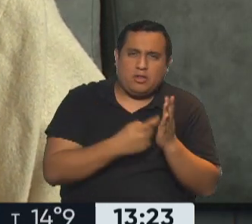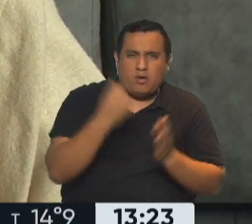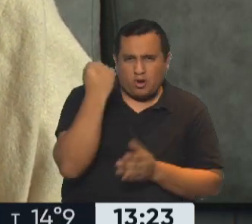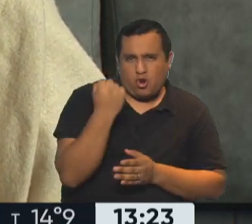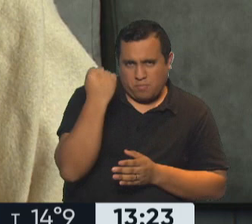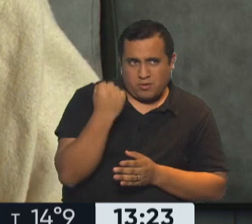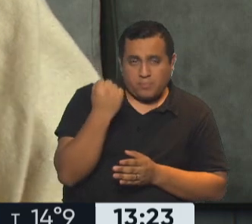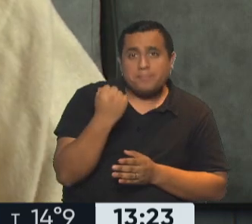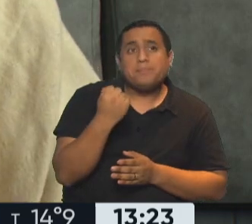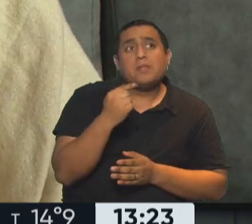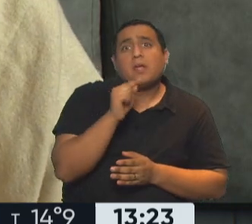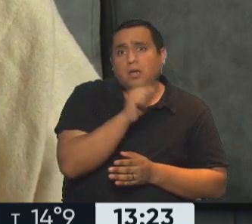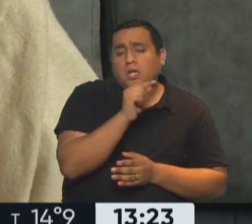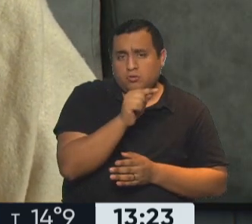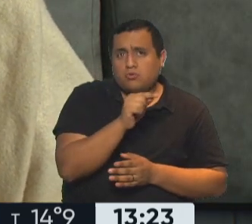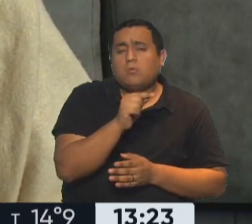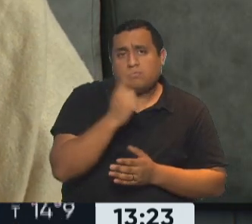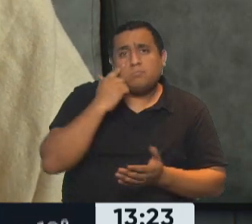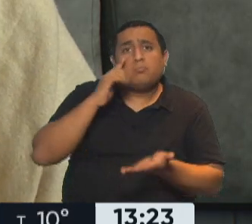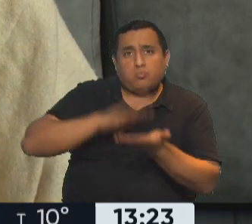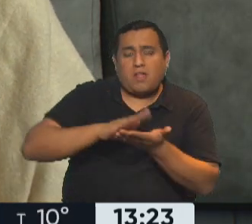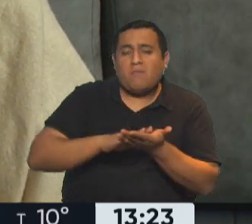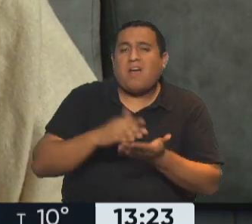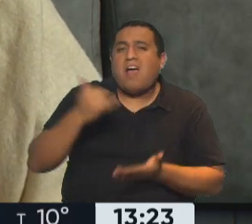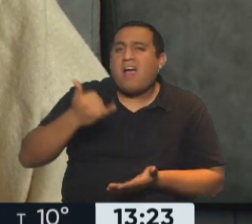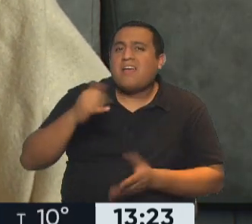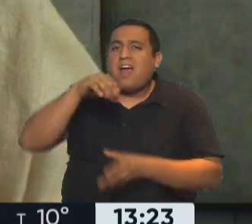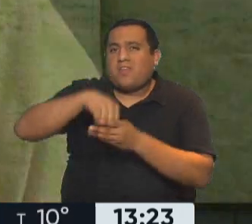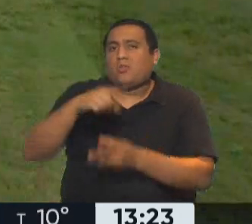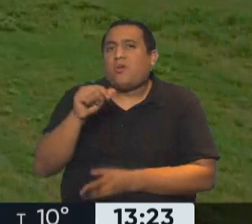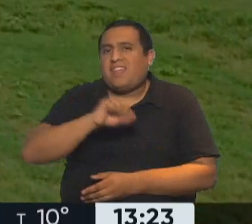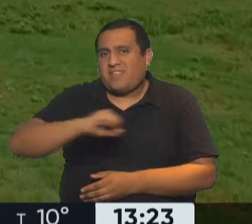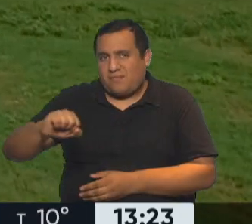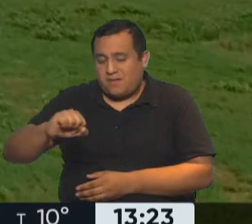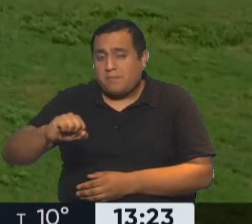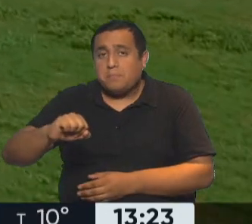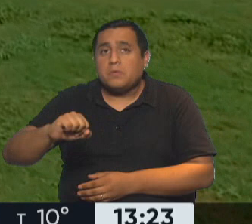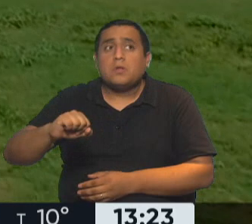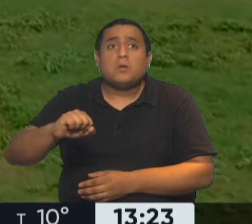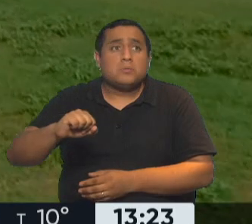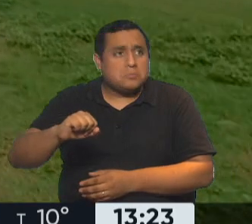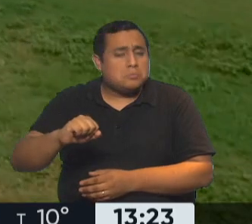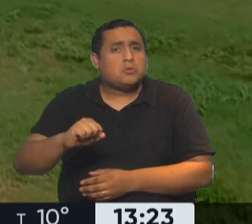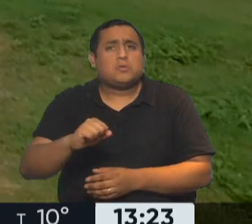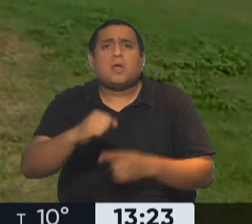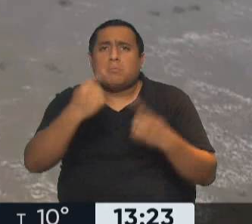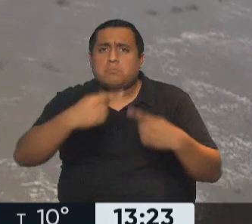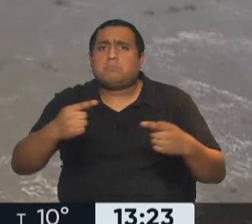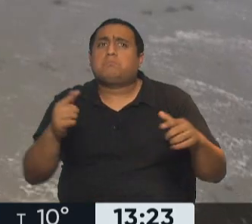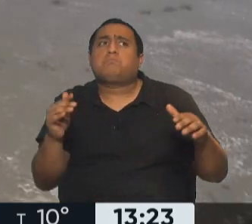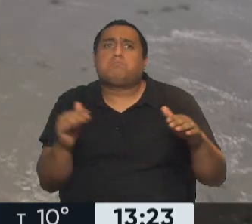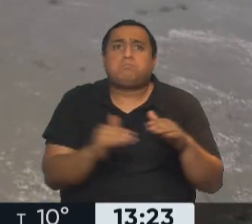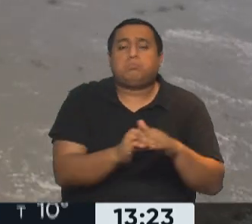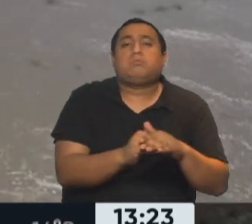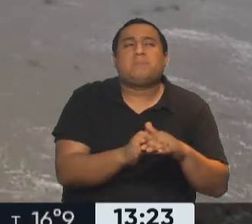ellos están, tienen semiplena prueba de que ha habido una estafa, esos activos que están cautelados son los que está